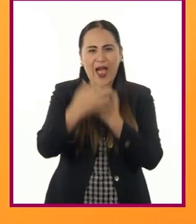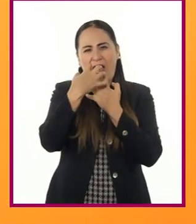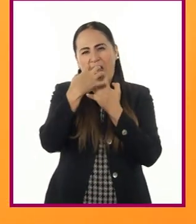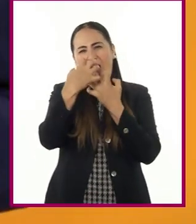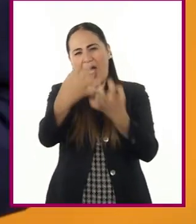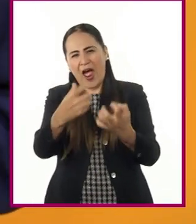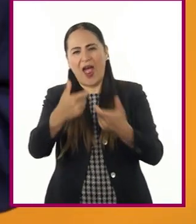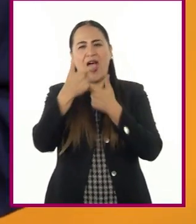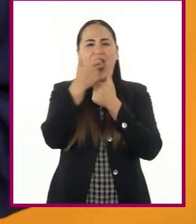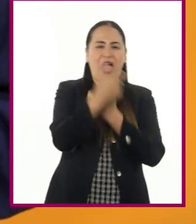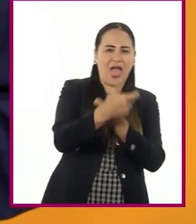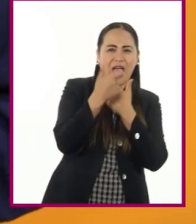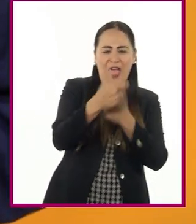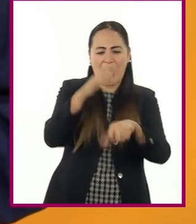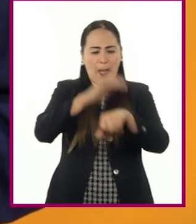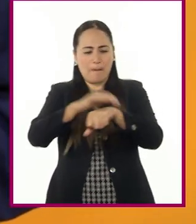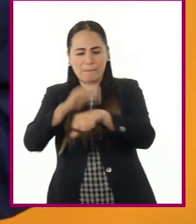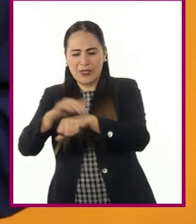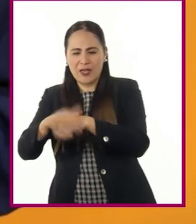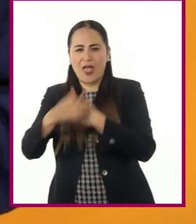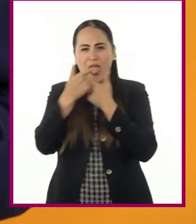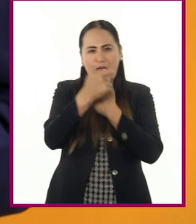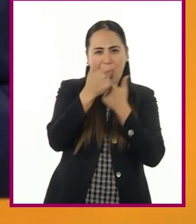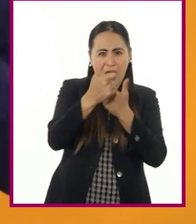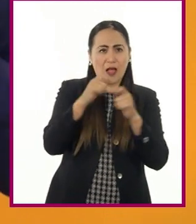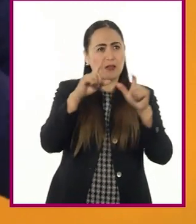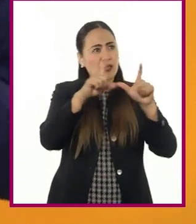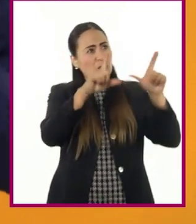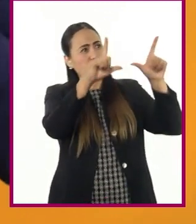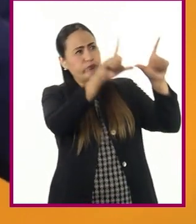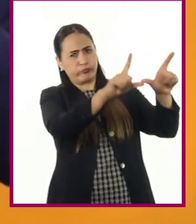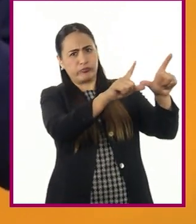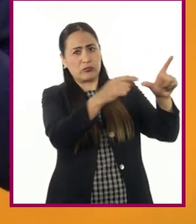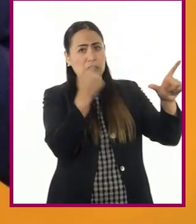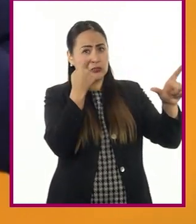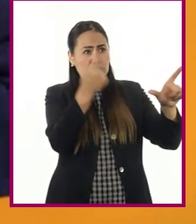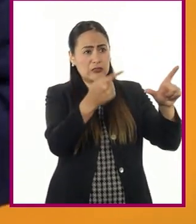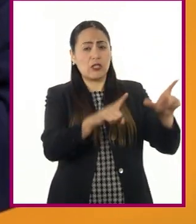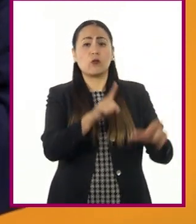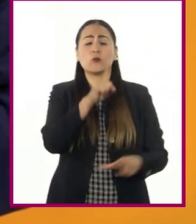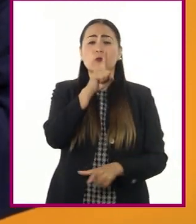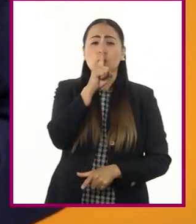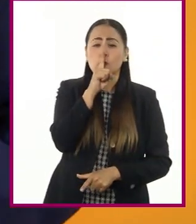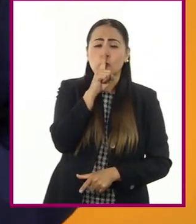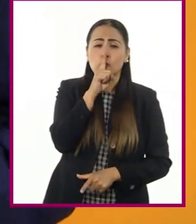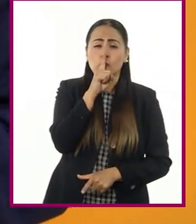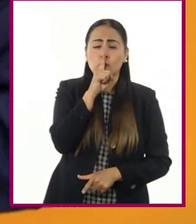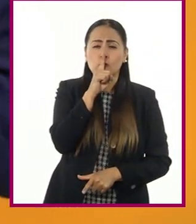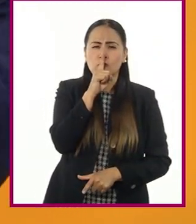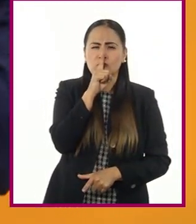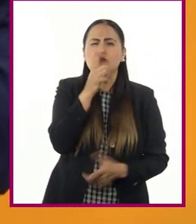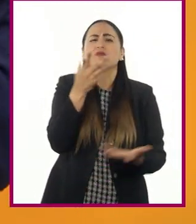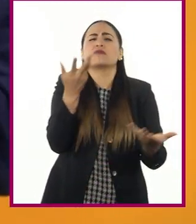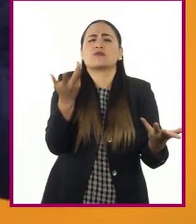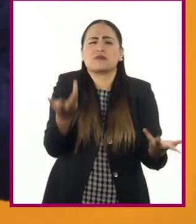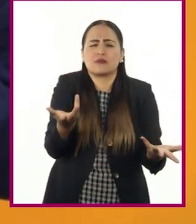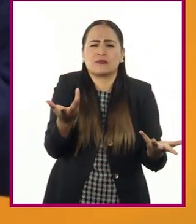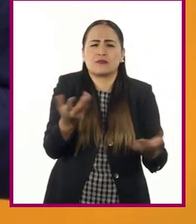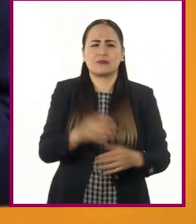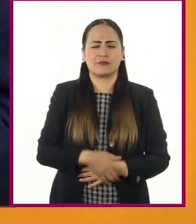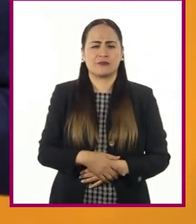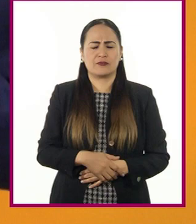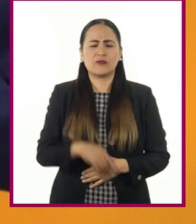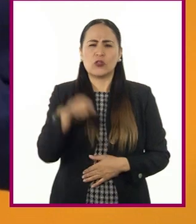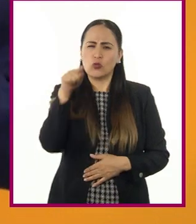con tus amigos y te encuentras un letrero que indica guardar silencio, es entonces